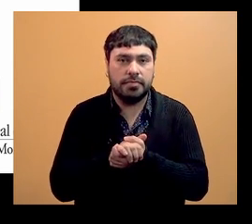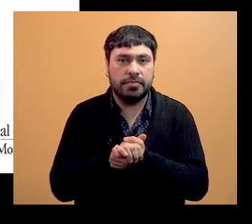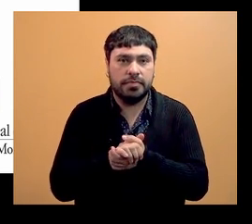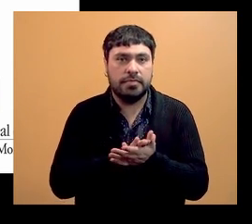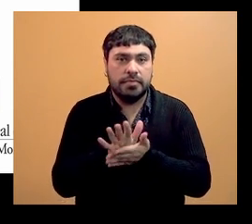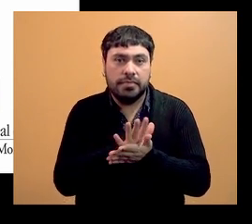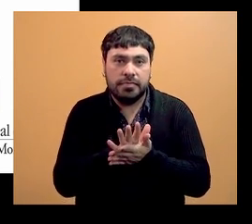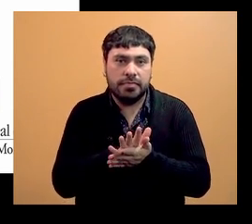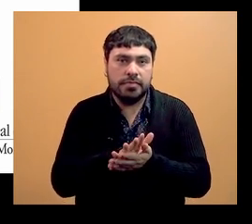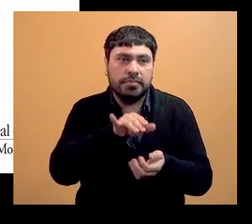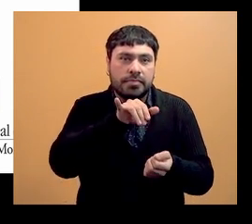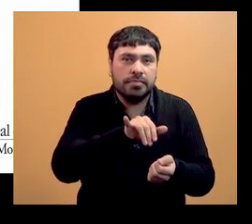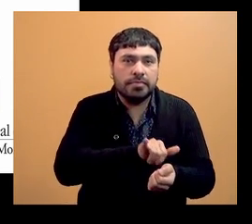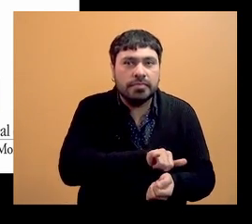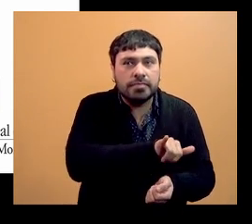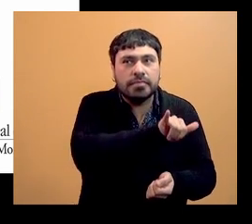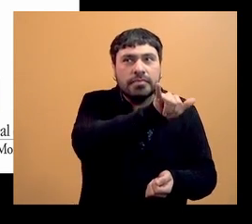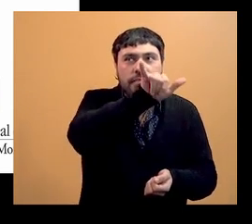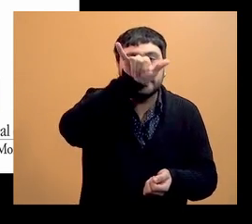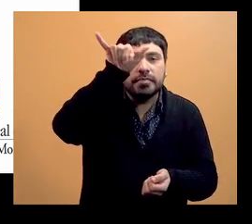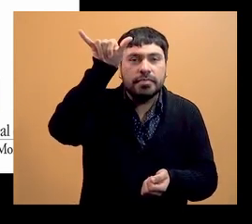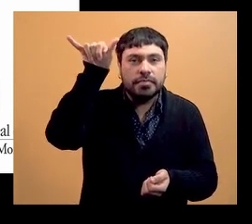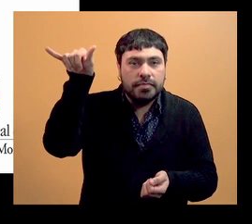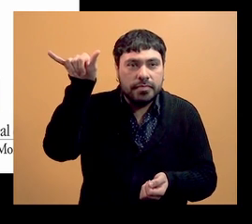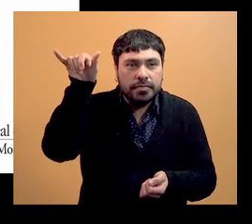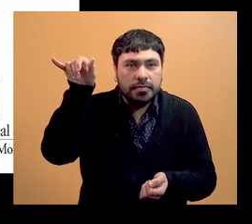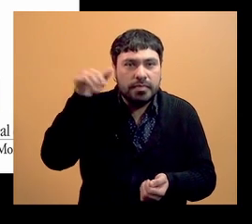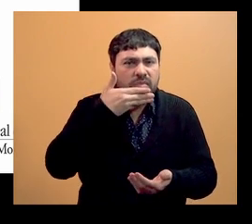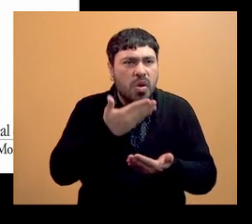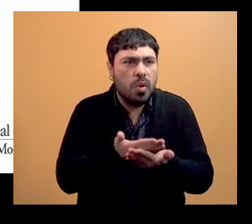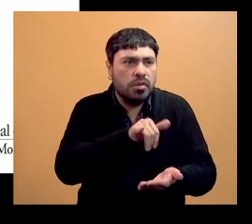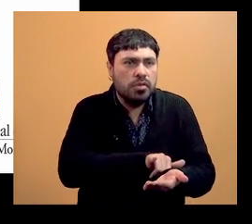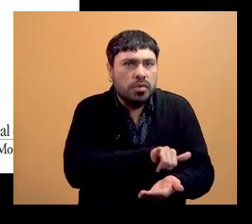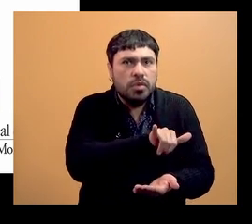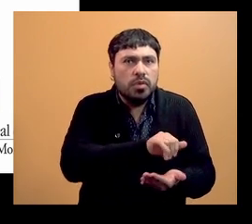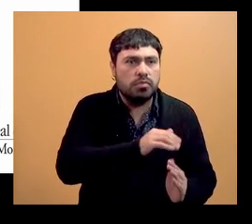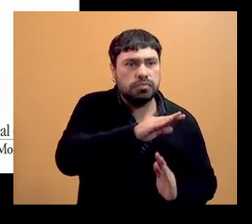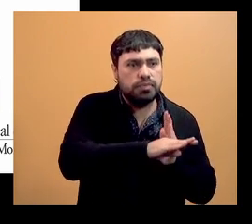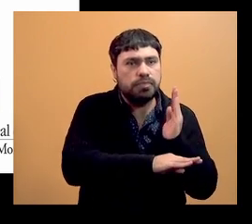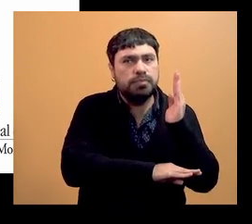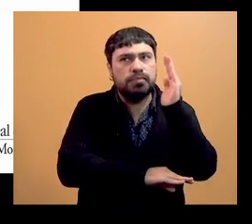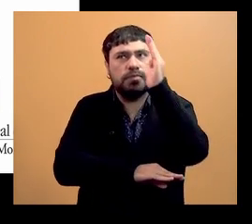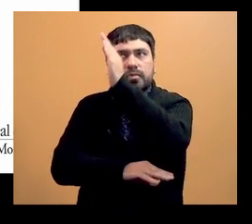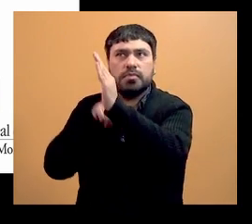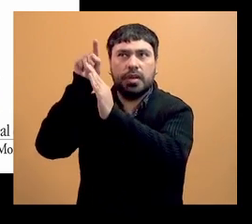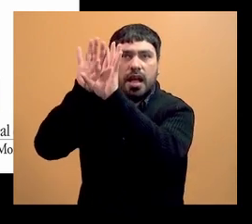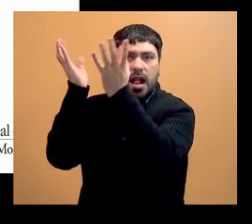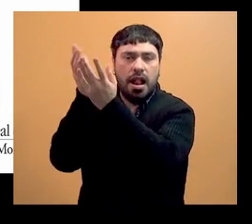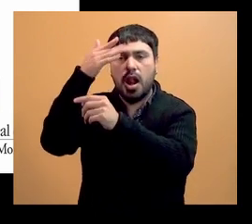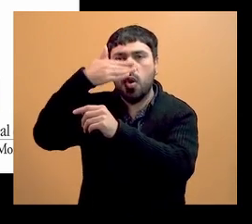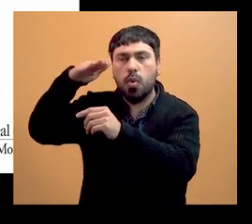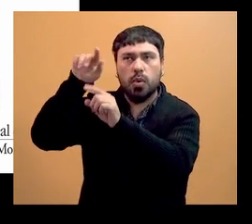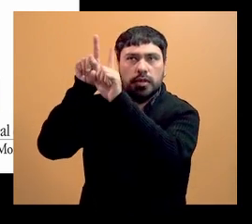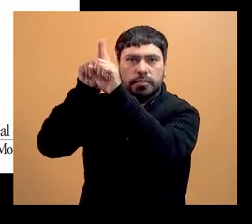aterriza y puede ser reutilizado. Por lo tanto, eso ha propiciado una reducción de costo y muy importante dentro